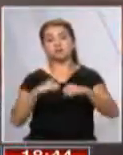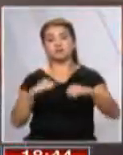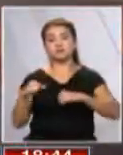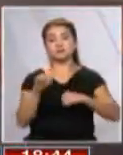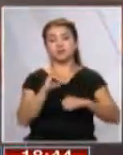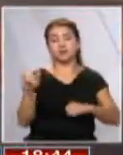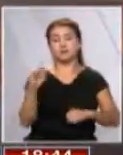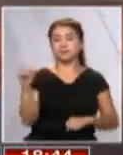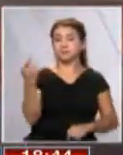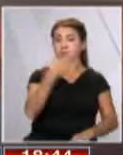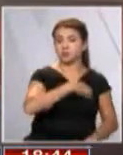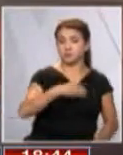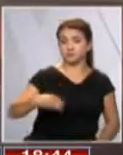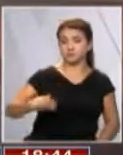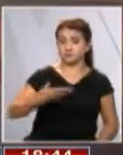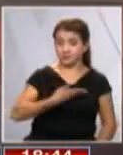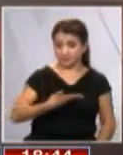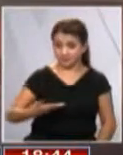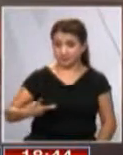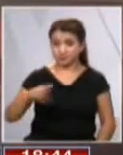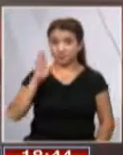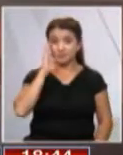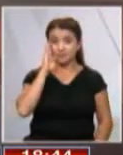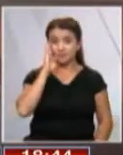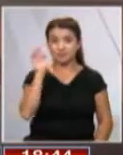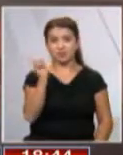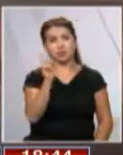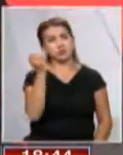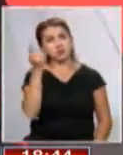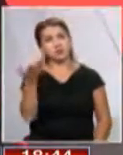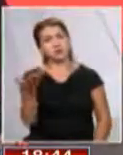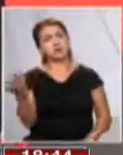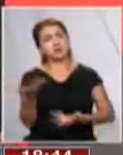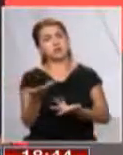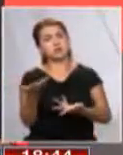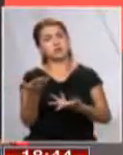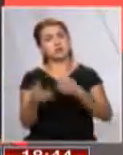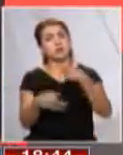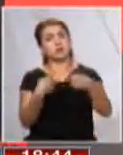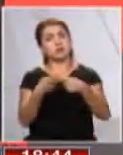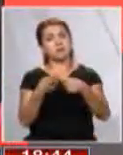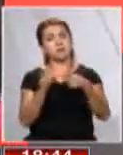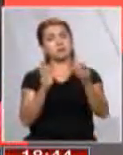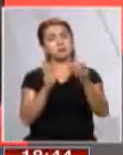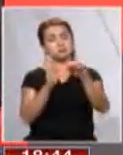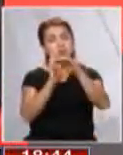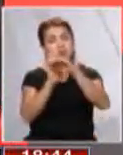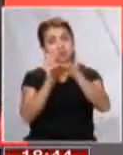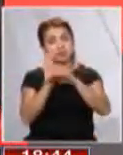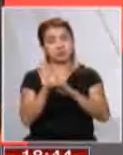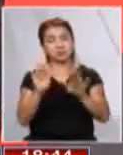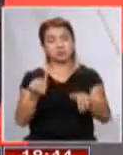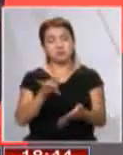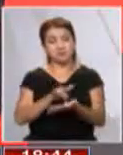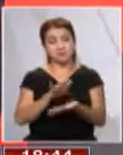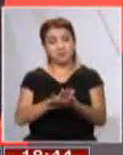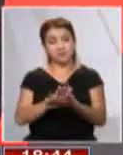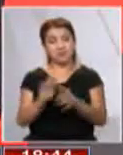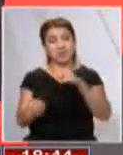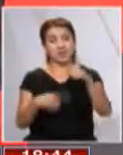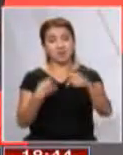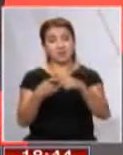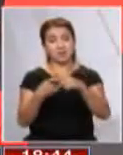primer gobierno de la presidenta bachelet uno no entiende como además de programar algo en la misma fecha y además